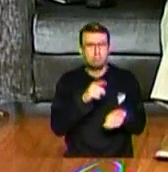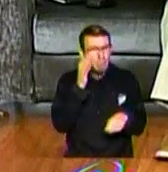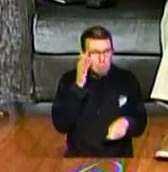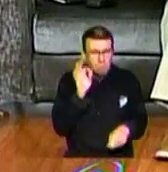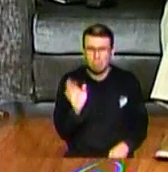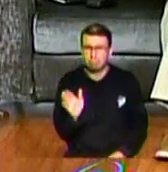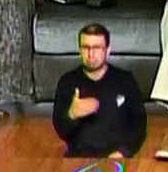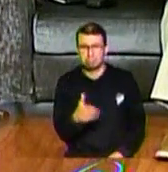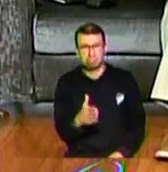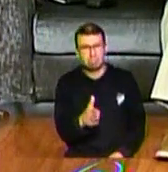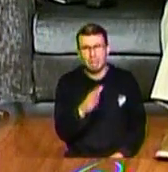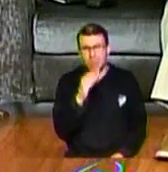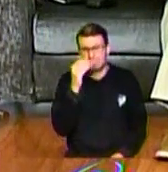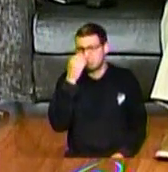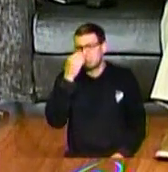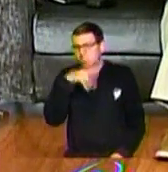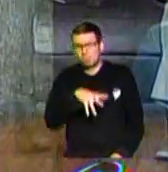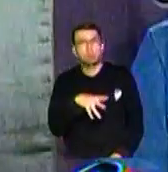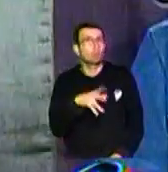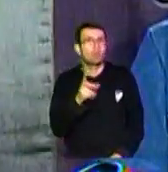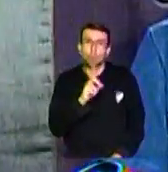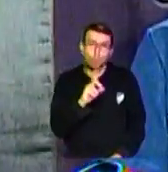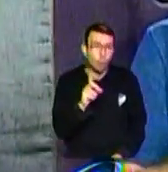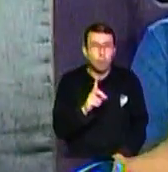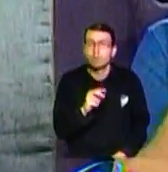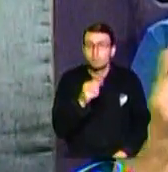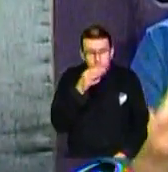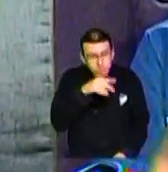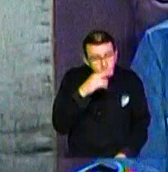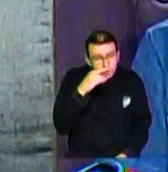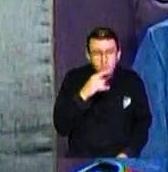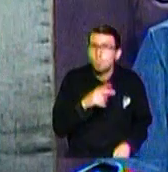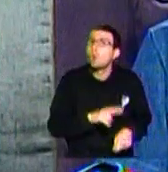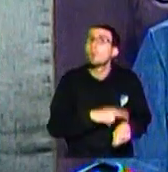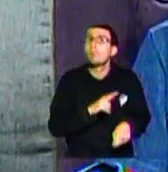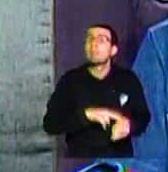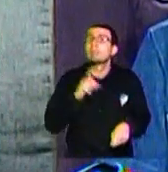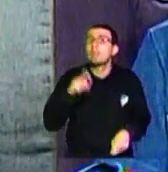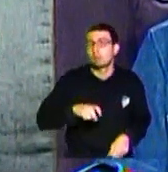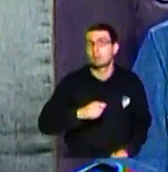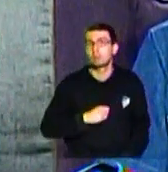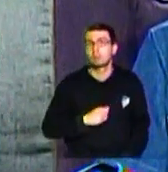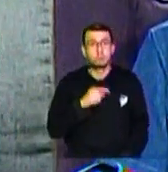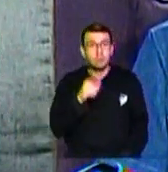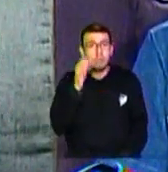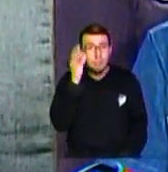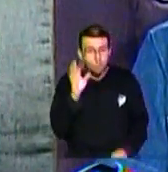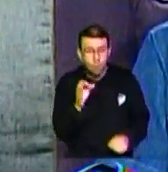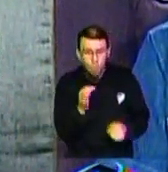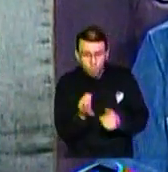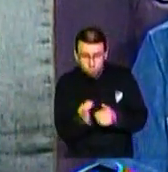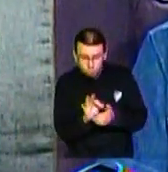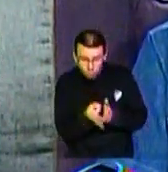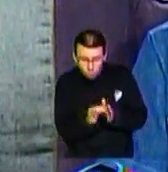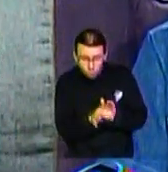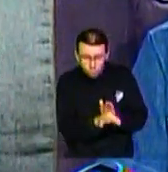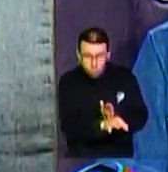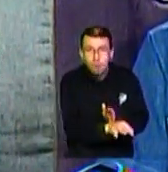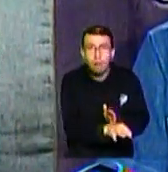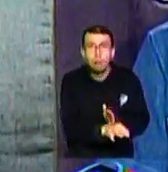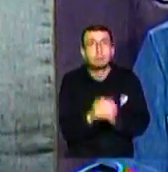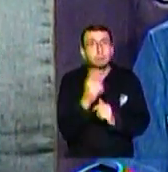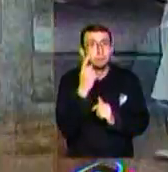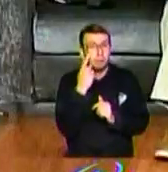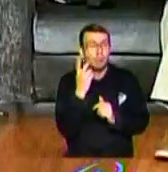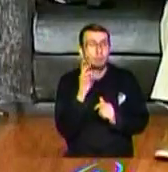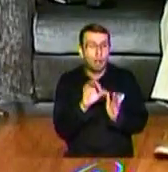Y lo otro es que no debe formar como flóculos, como coágulos, que es muy característico a veces de los hongos, que es una